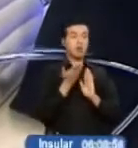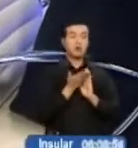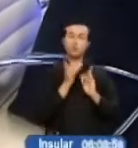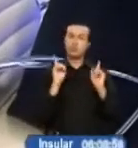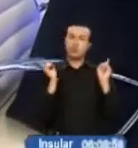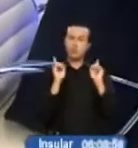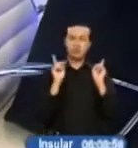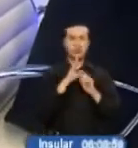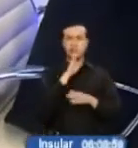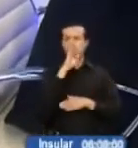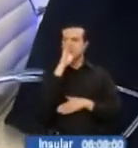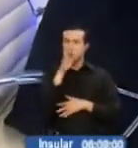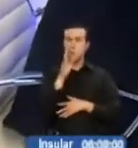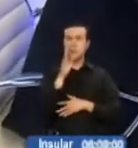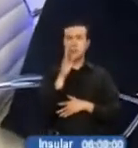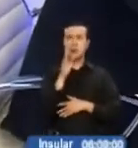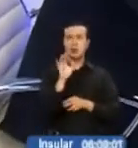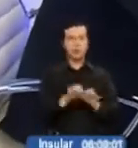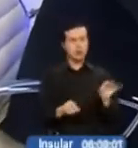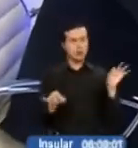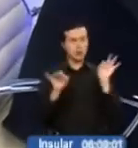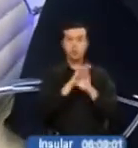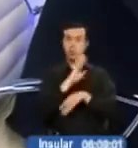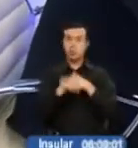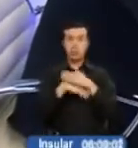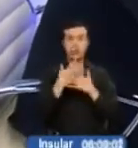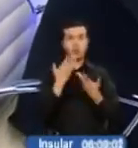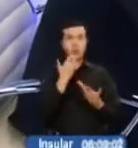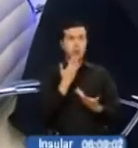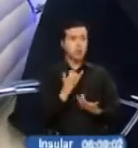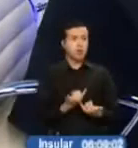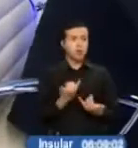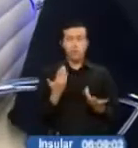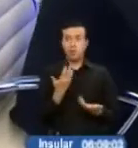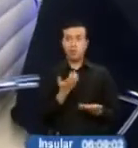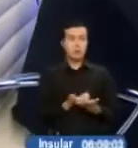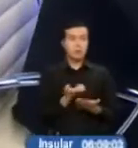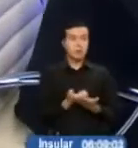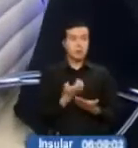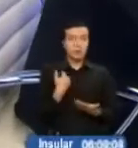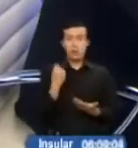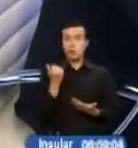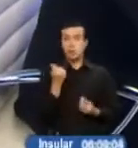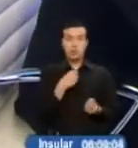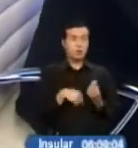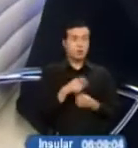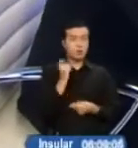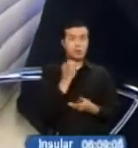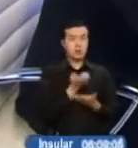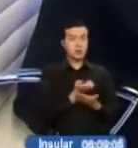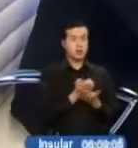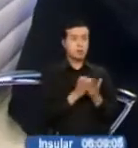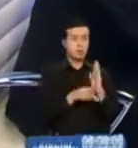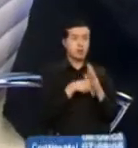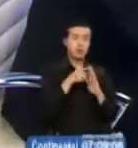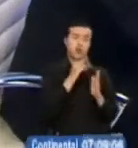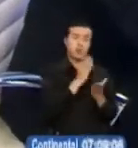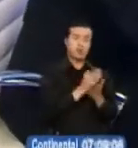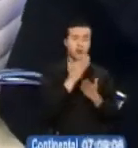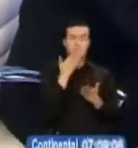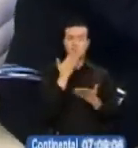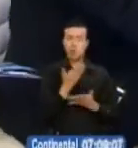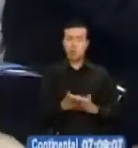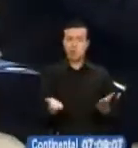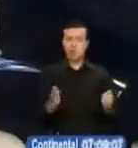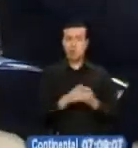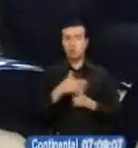sino cuando las papas queman y todo el mundo se rasga las vestiduras y dice no hay liquidez y hay que construir una economía no petrolera? ¿Cuál va a ser la